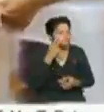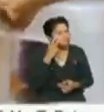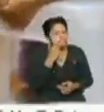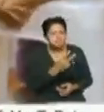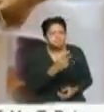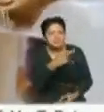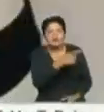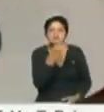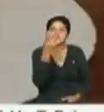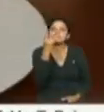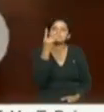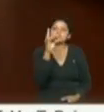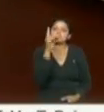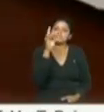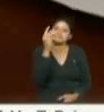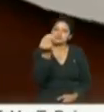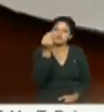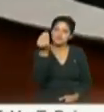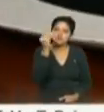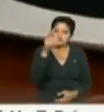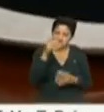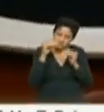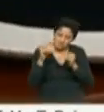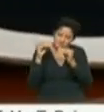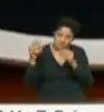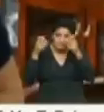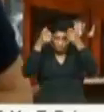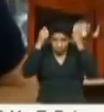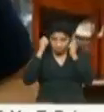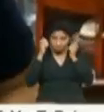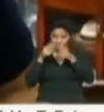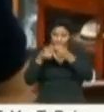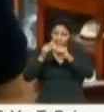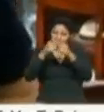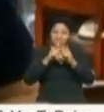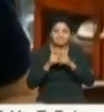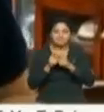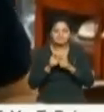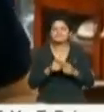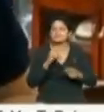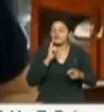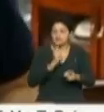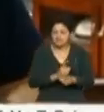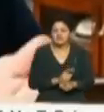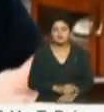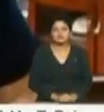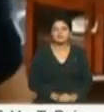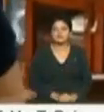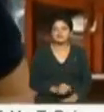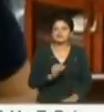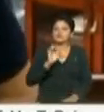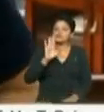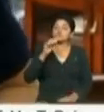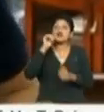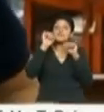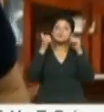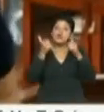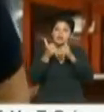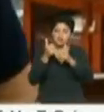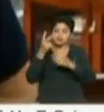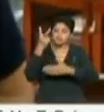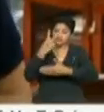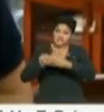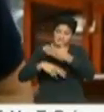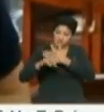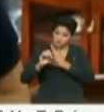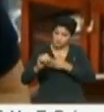capacitan a 18 jóvenes en la elaboración de sombreros de paja toquida. El abuelo, que es el instructor, el hijo que está, la hija que